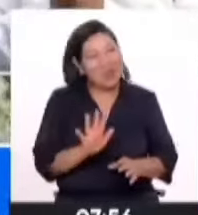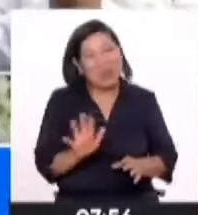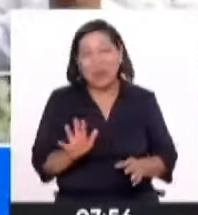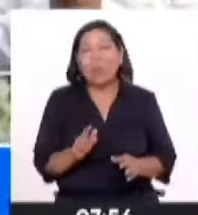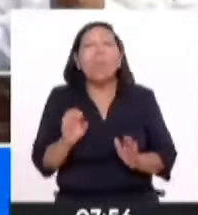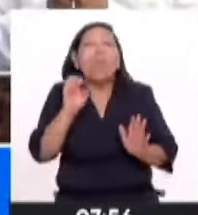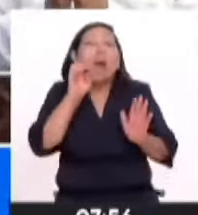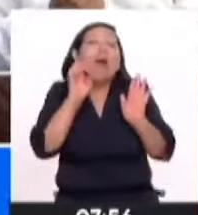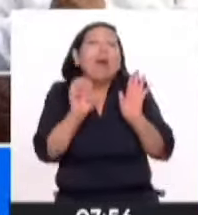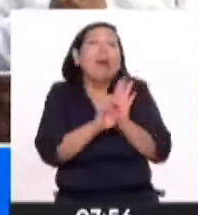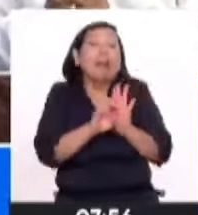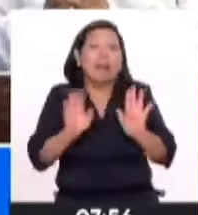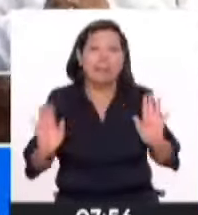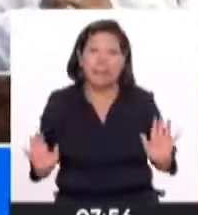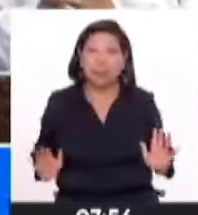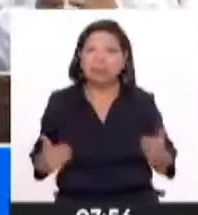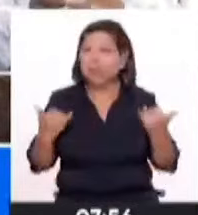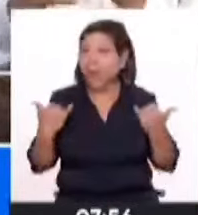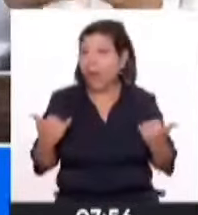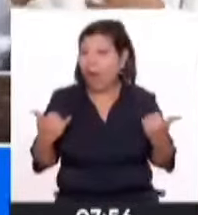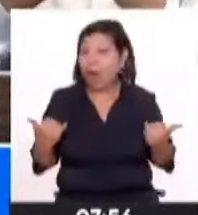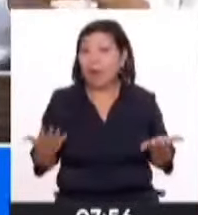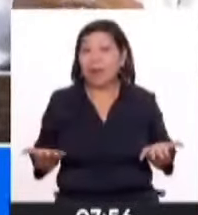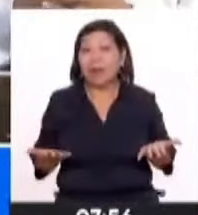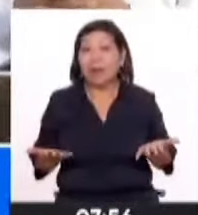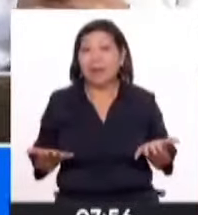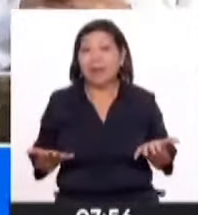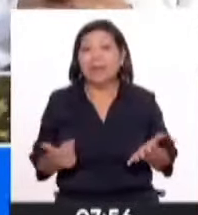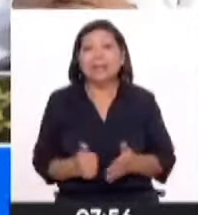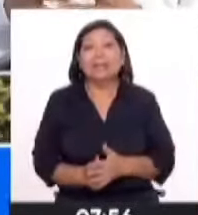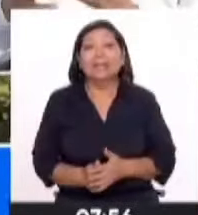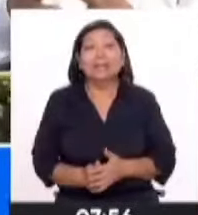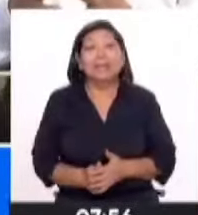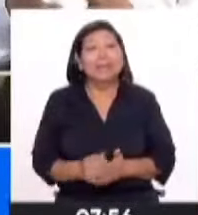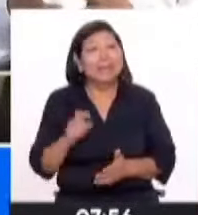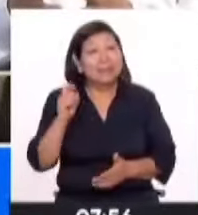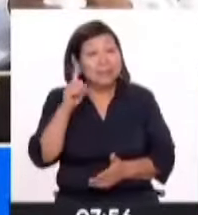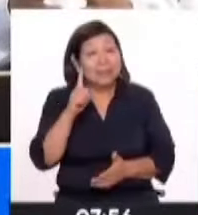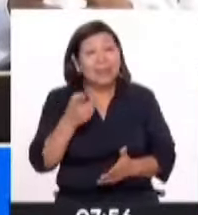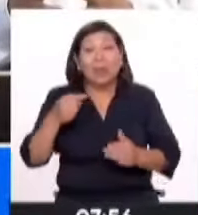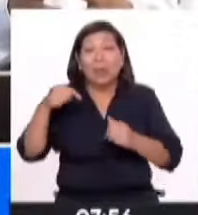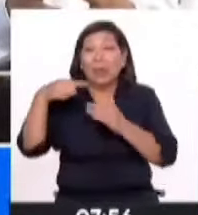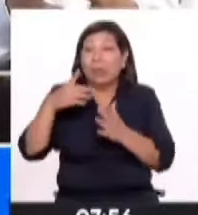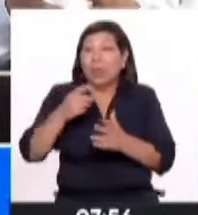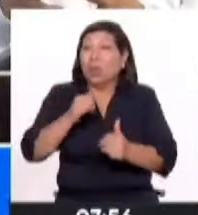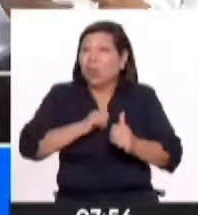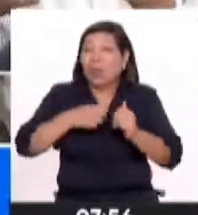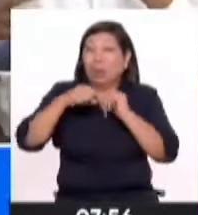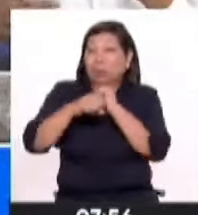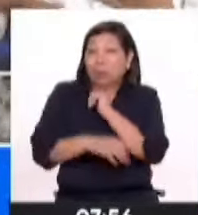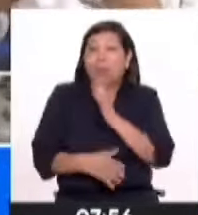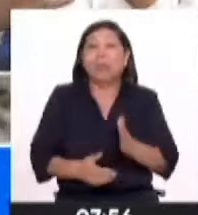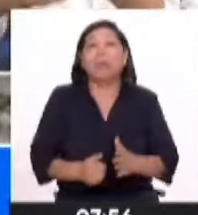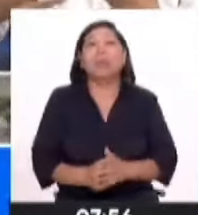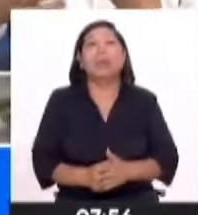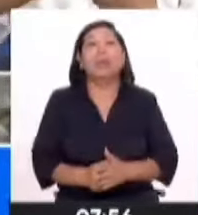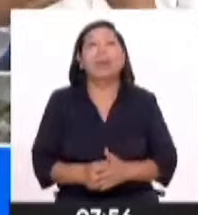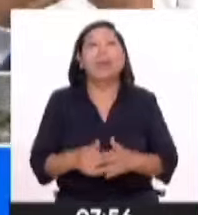ponerle un ejemplo, ahora que estamos en escenarios difíciles en el sur, los ganaderos del sur